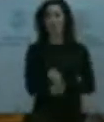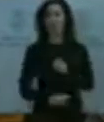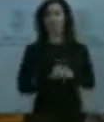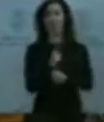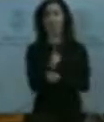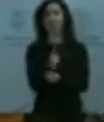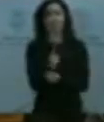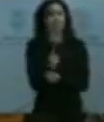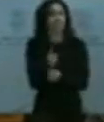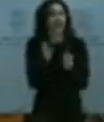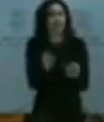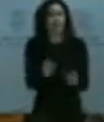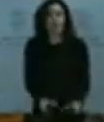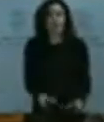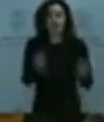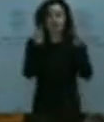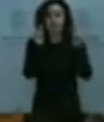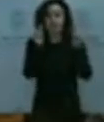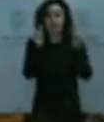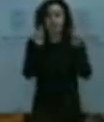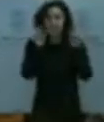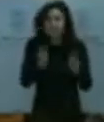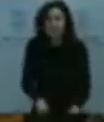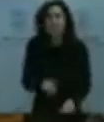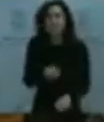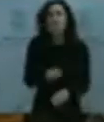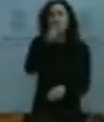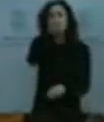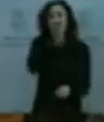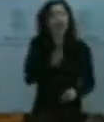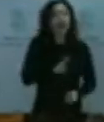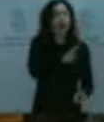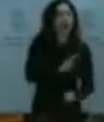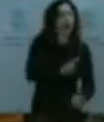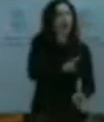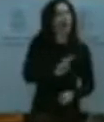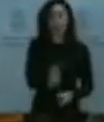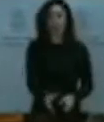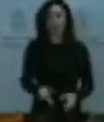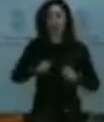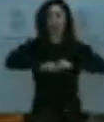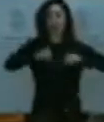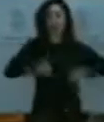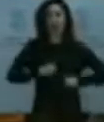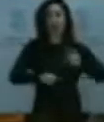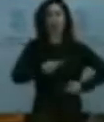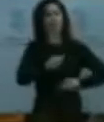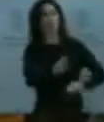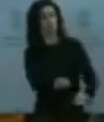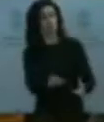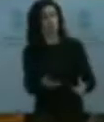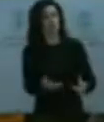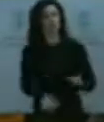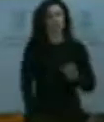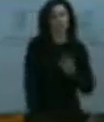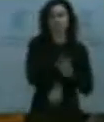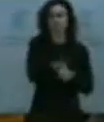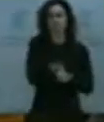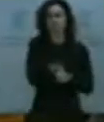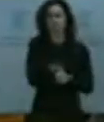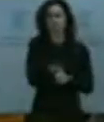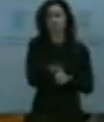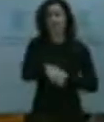que los socialistas devuelvan todo lo que robaron a los mayores y sus familias. El pufo quedará para los que vengan detrás. Así